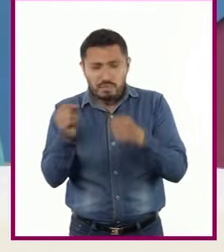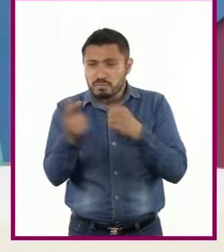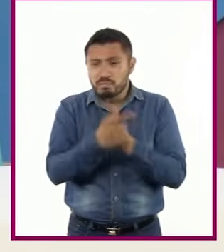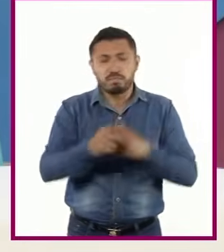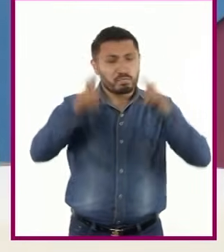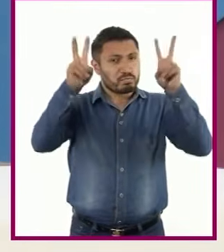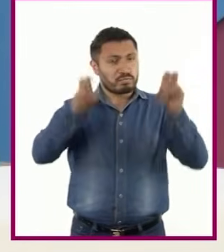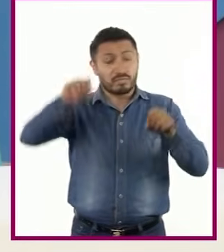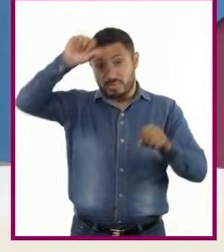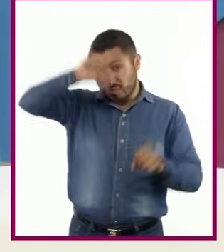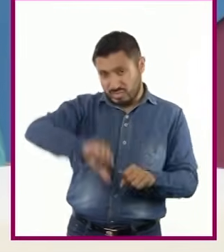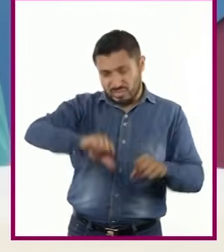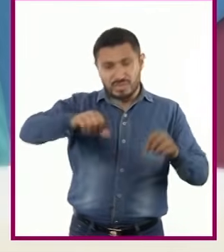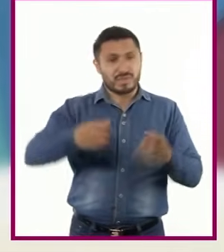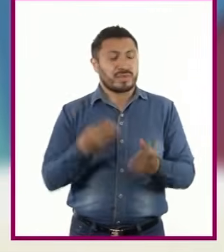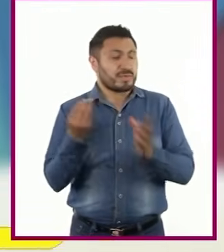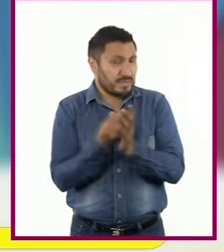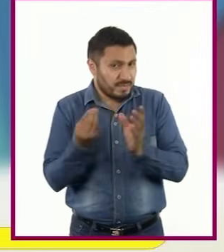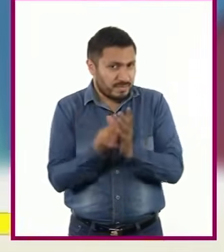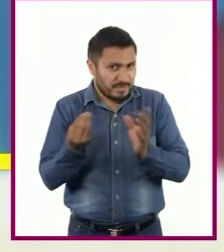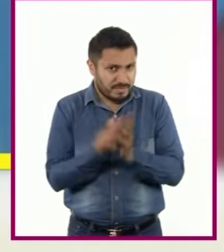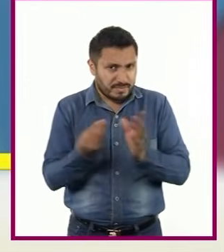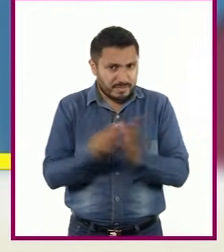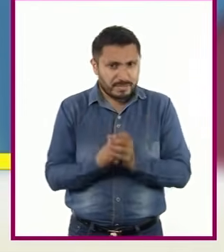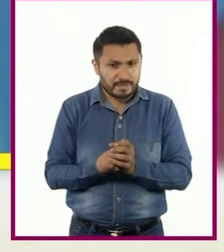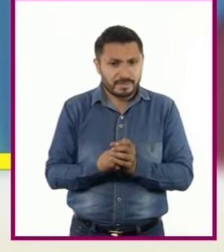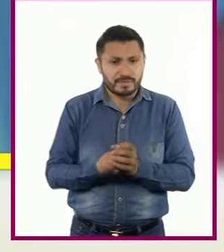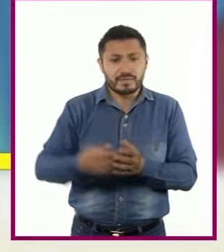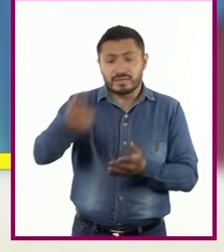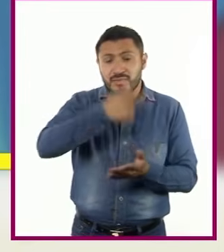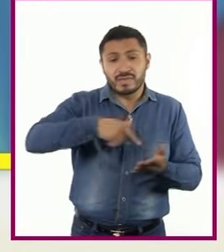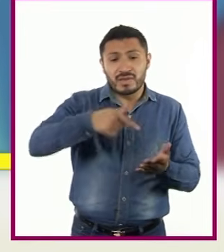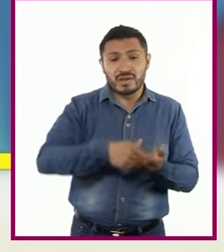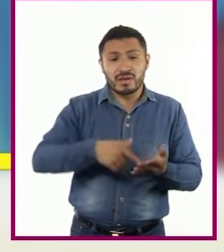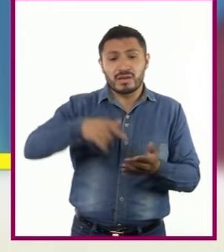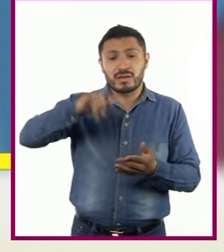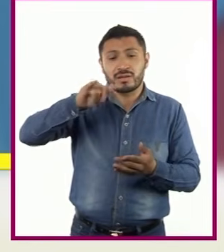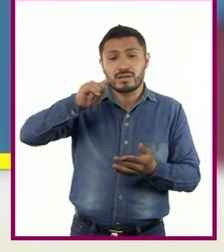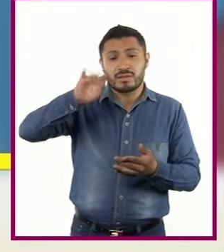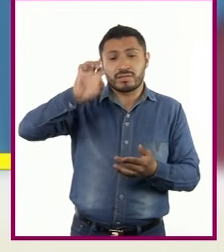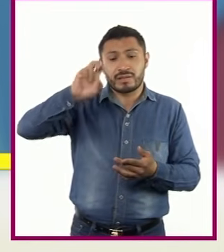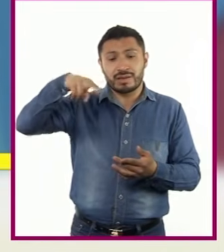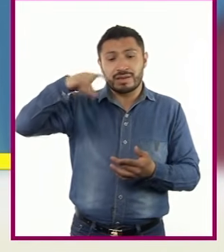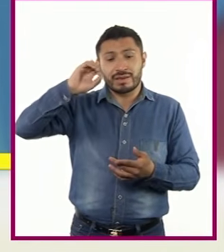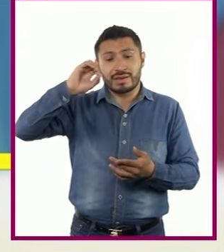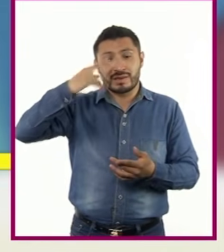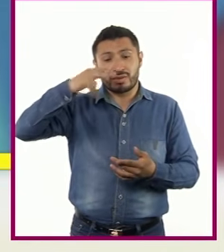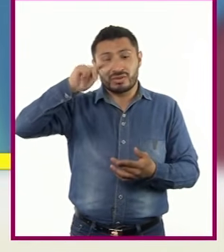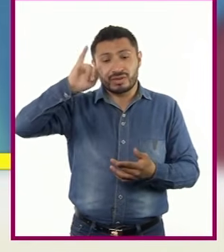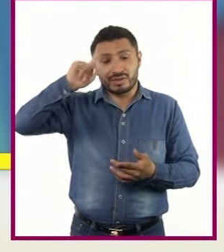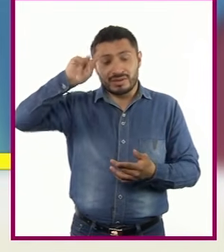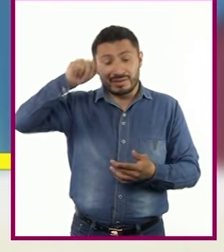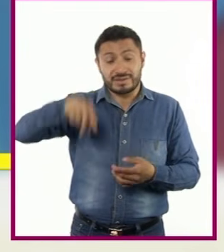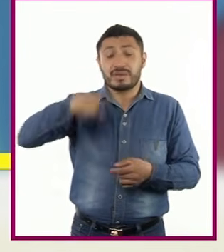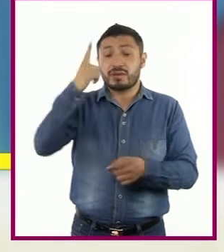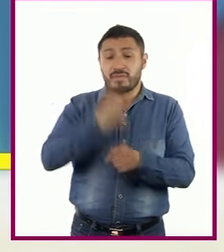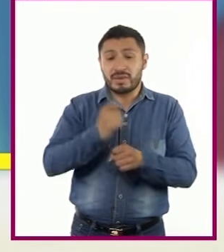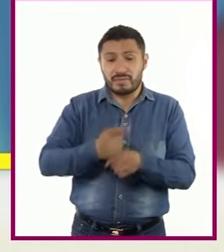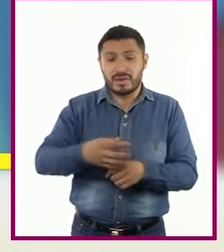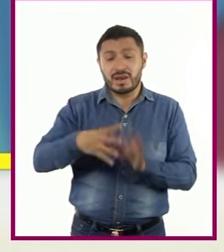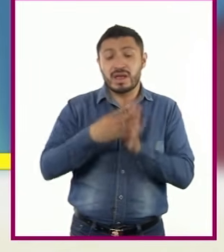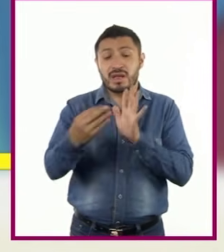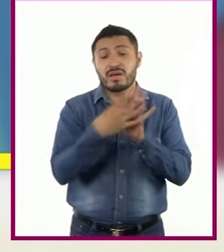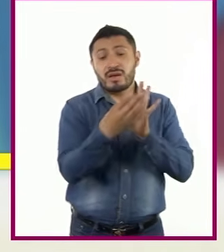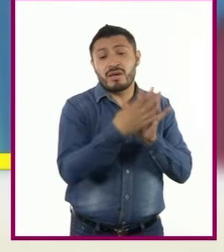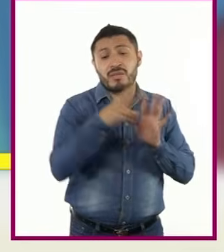los temas vistos durante esta sesión. El sitio a Tenochtitlan, la primera epidemia de viruela, los